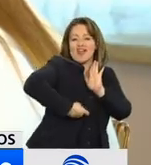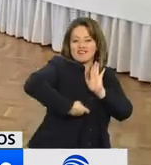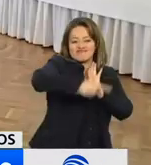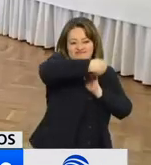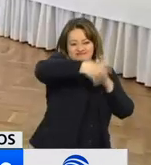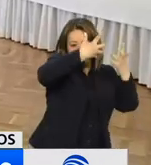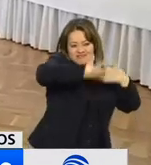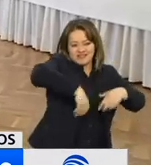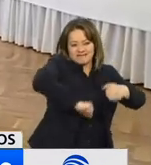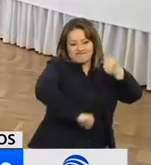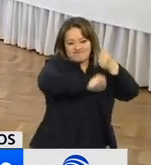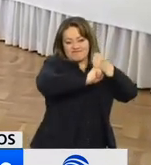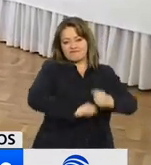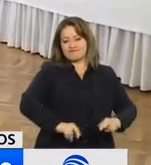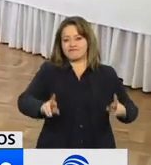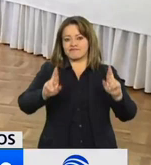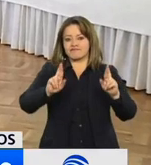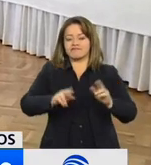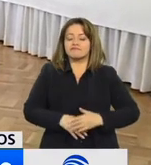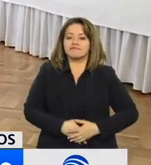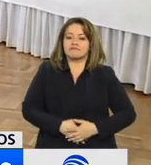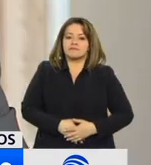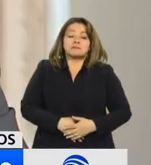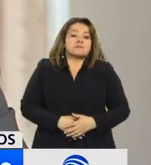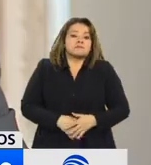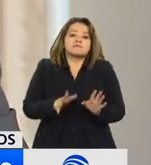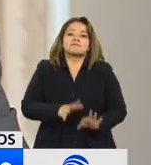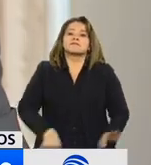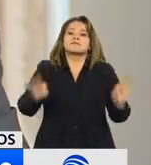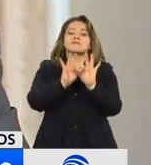contribuir. Mejorando lo que sea mejorable,